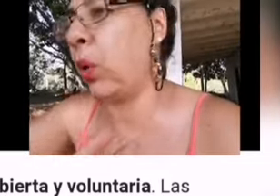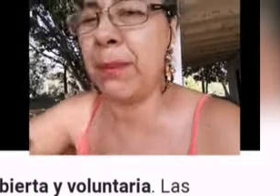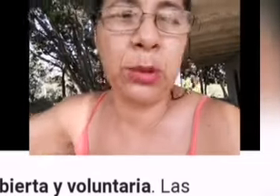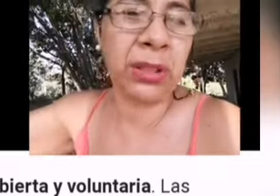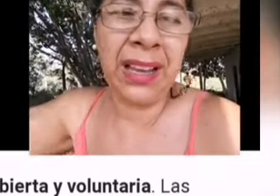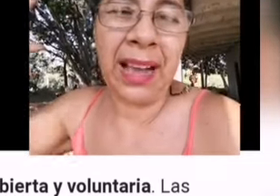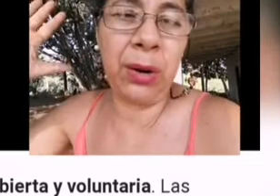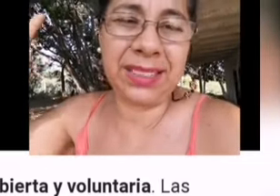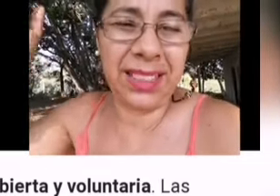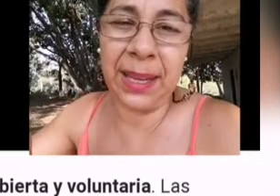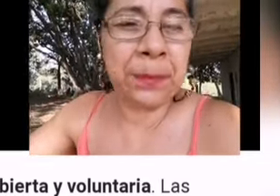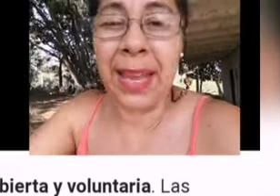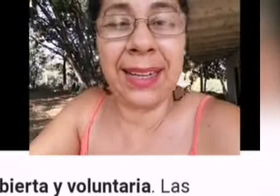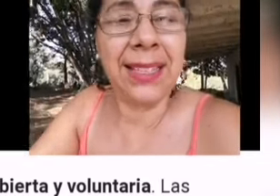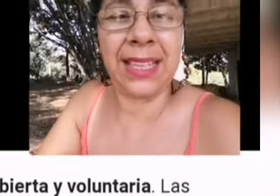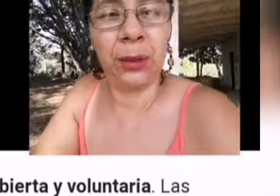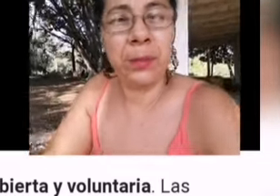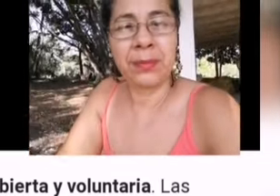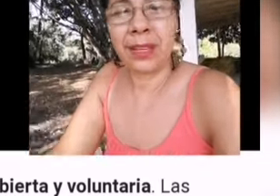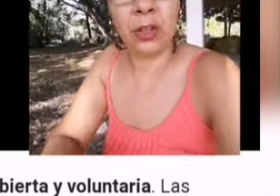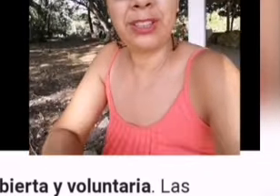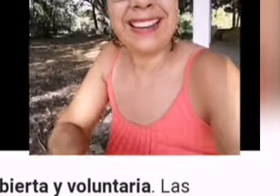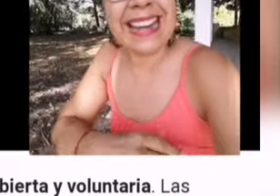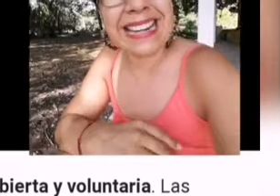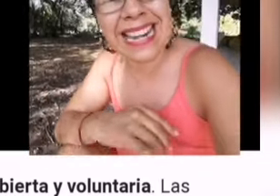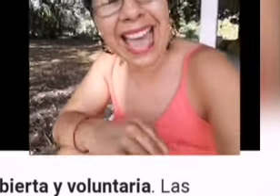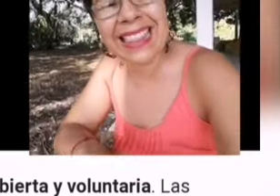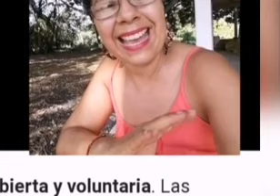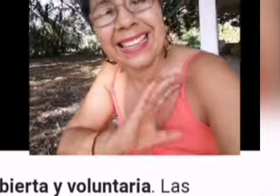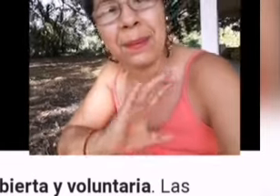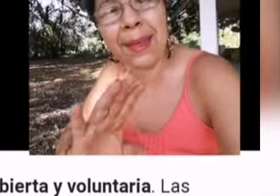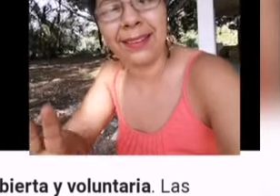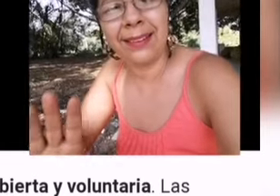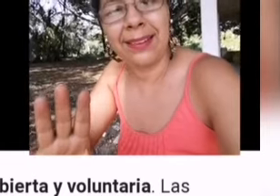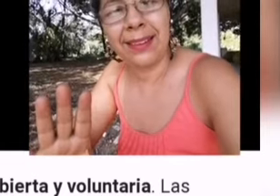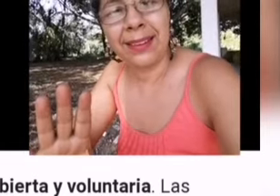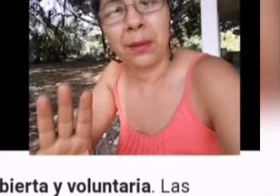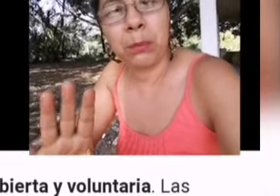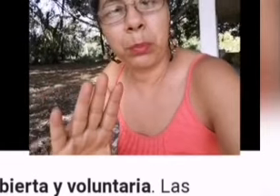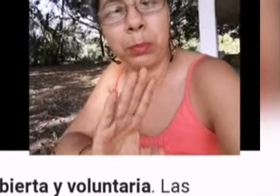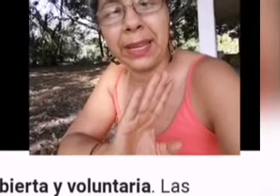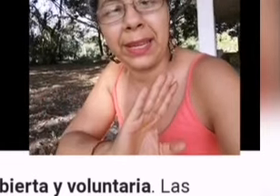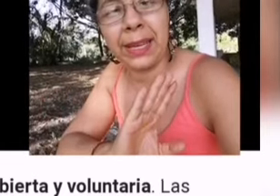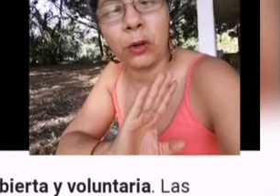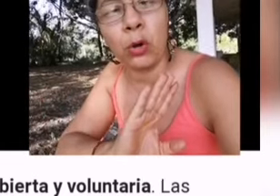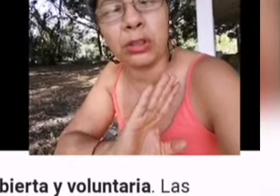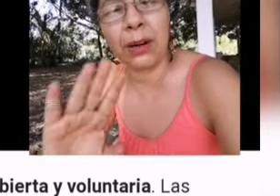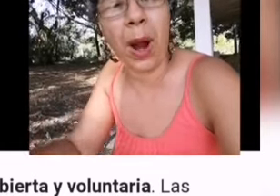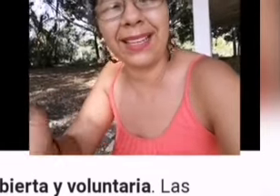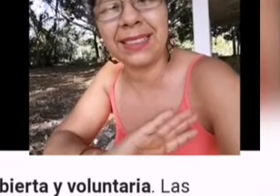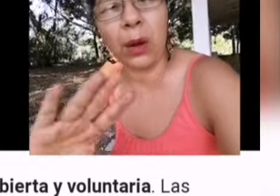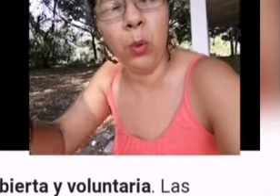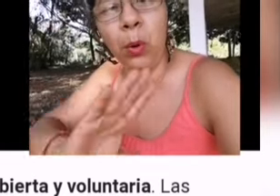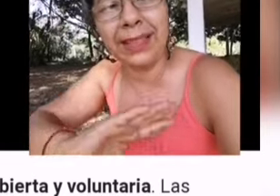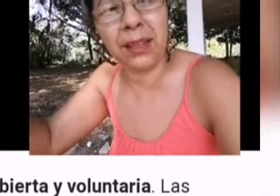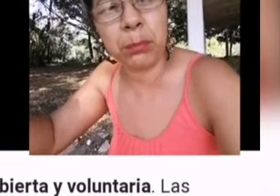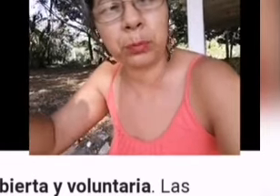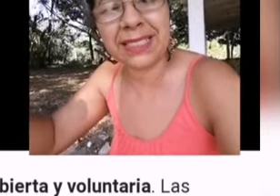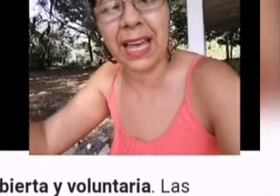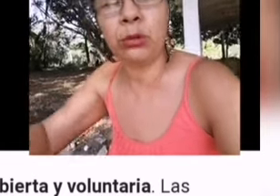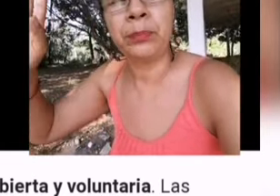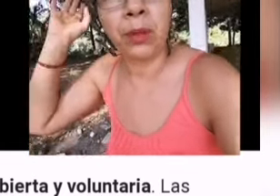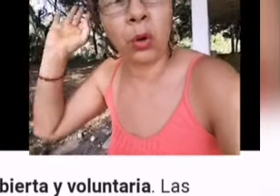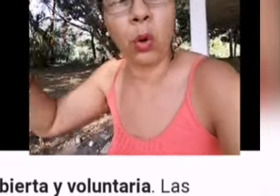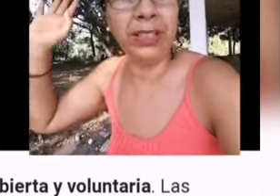y como lo hemos ahora sí que analizado, no tiene nada que ver con los enjuagues que hubo en